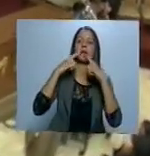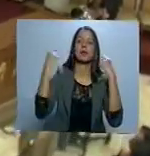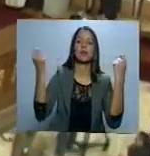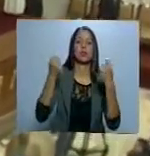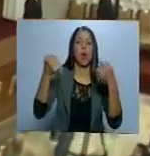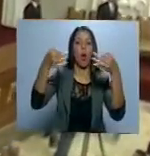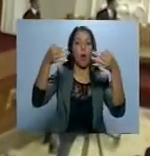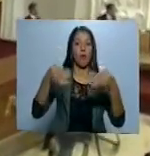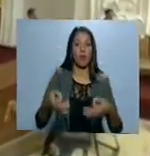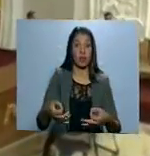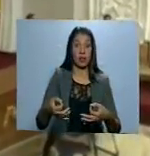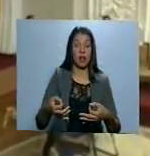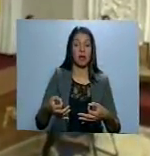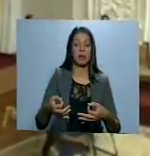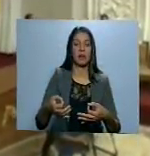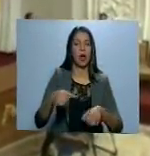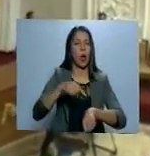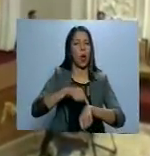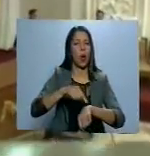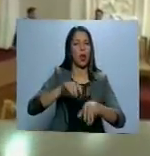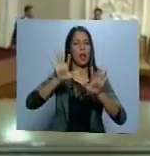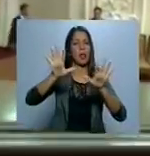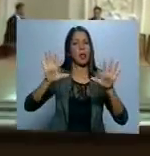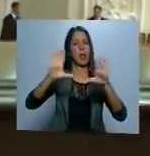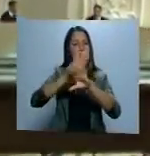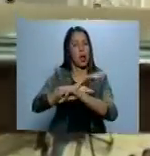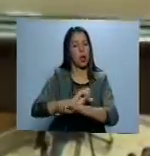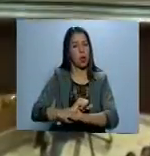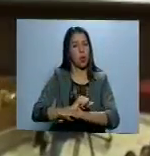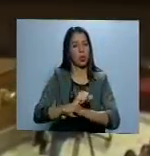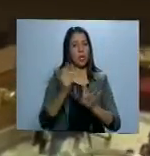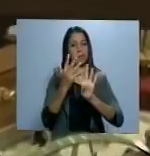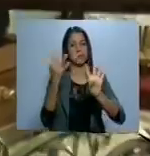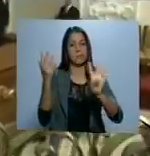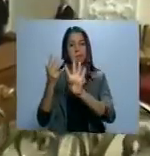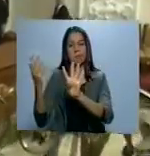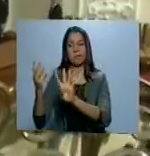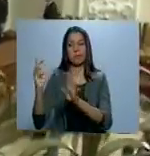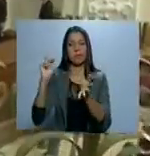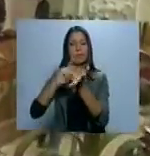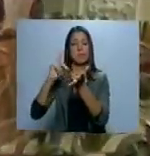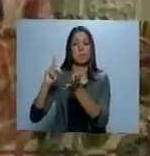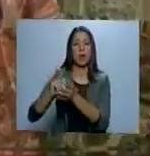emitido por a las 10 p.m. una participación histórica de las